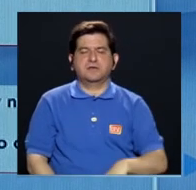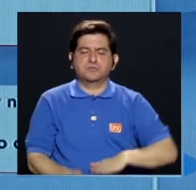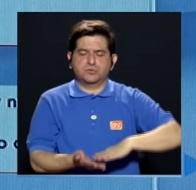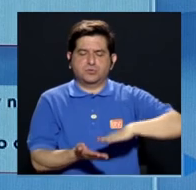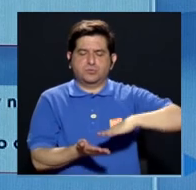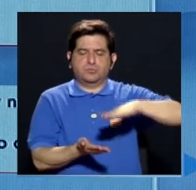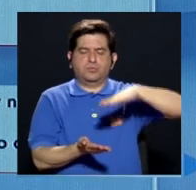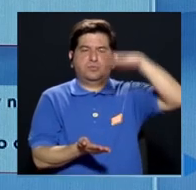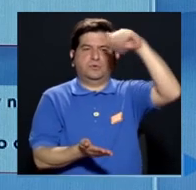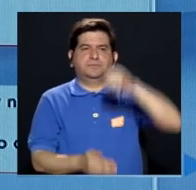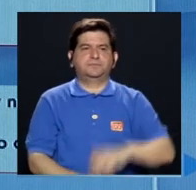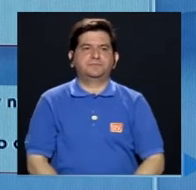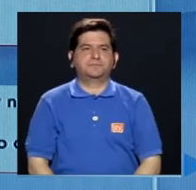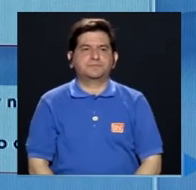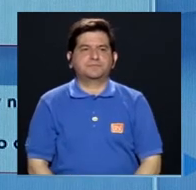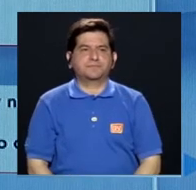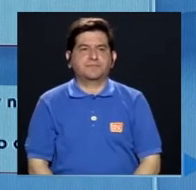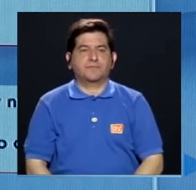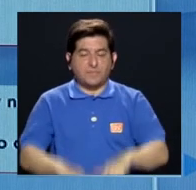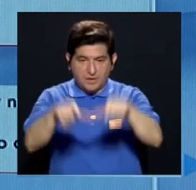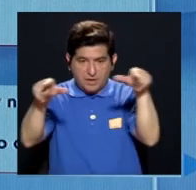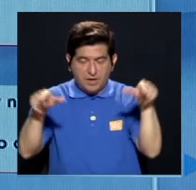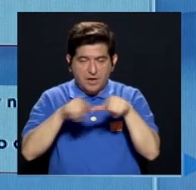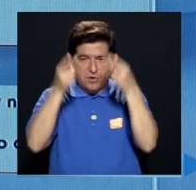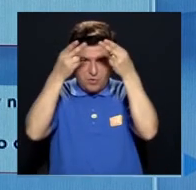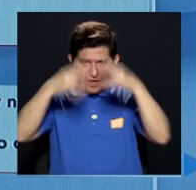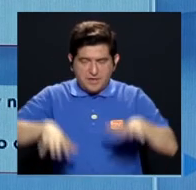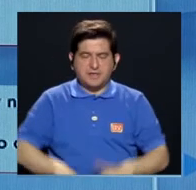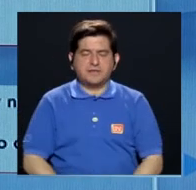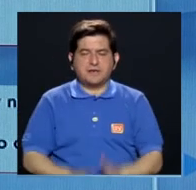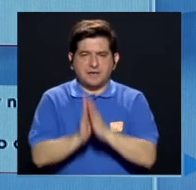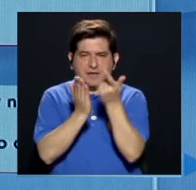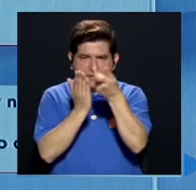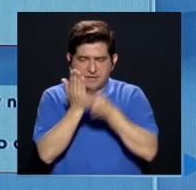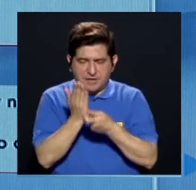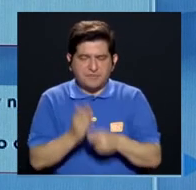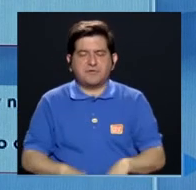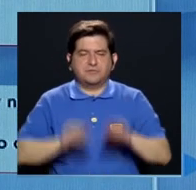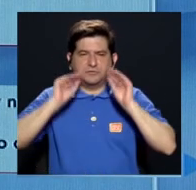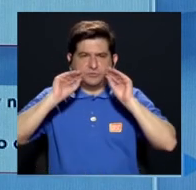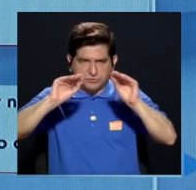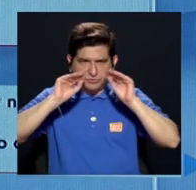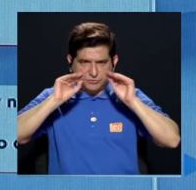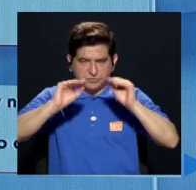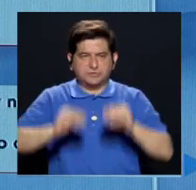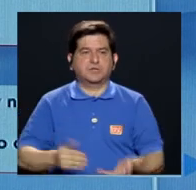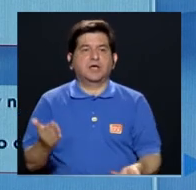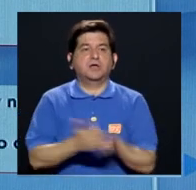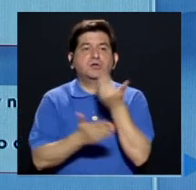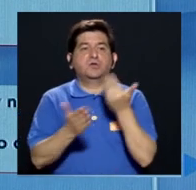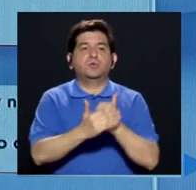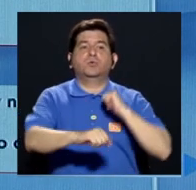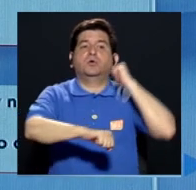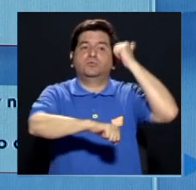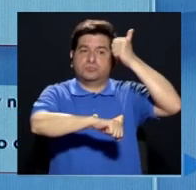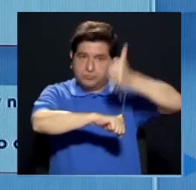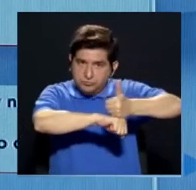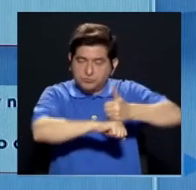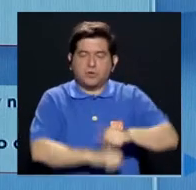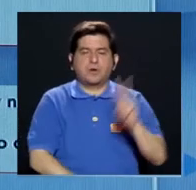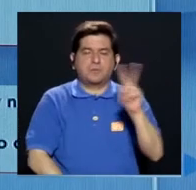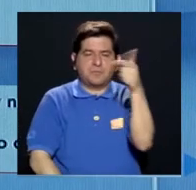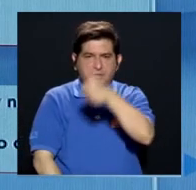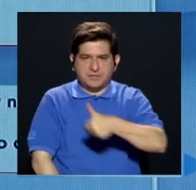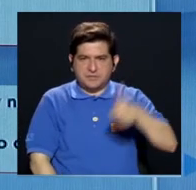aumentado. El portal de revistas académicas, que es una nueva creación de